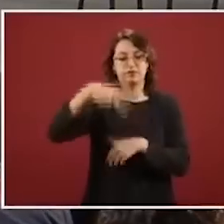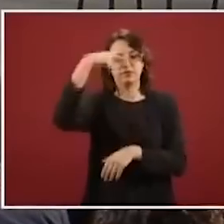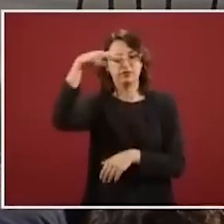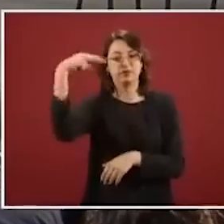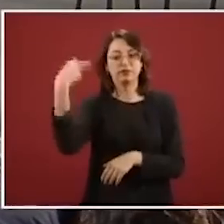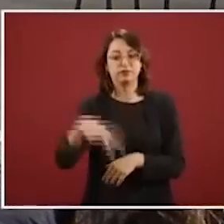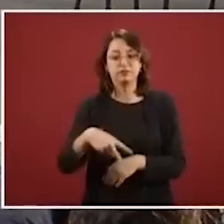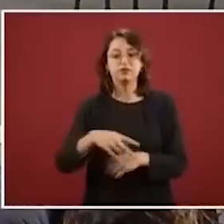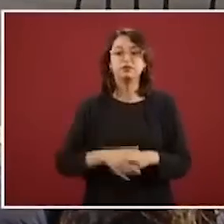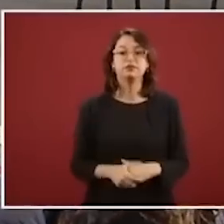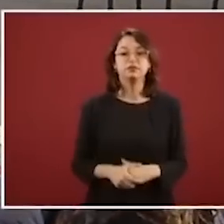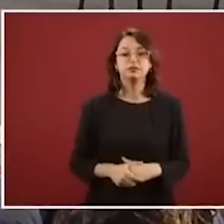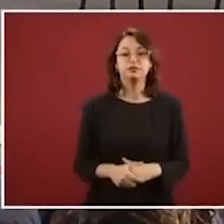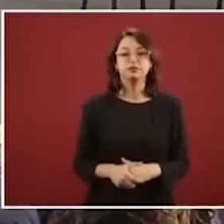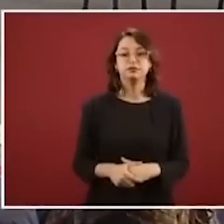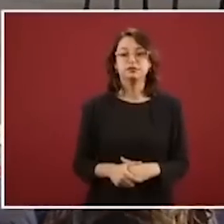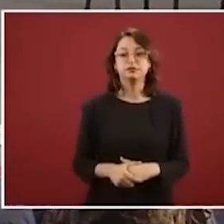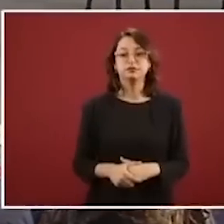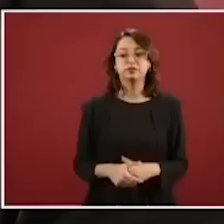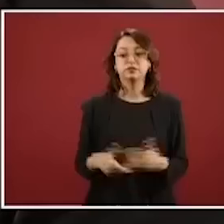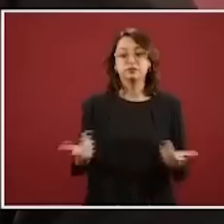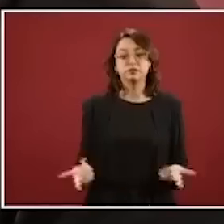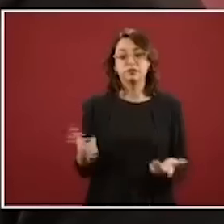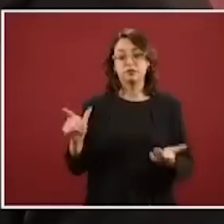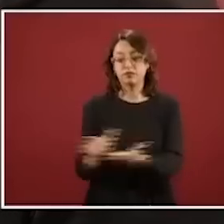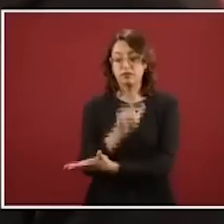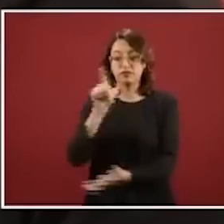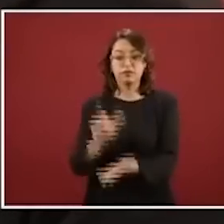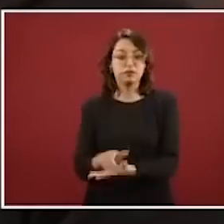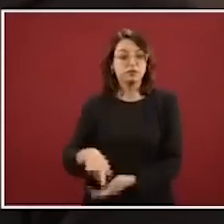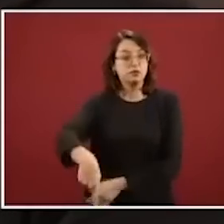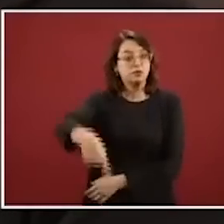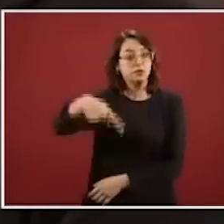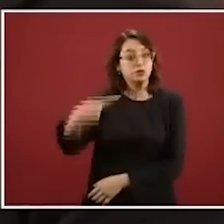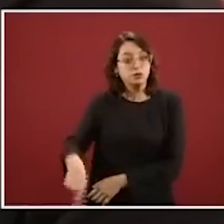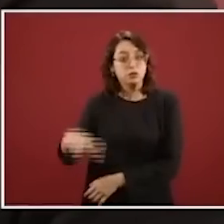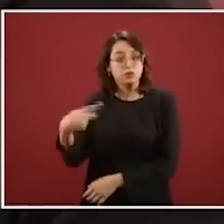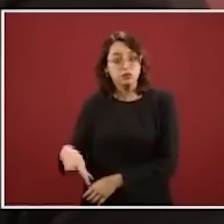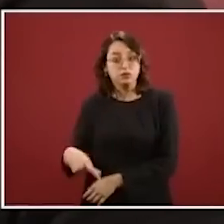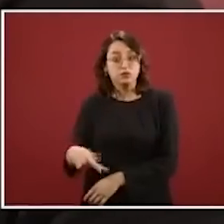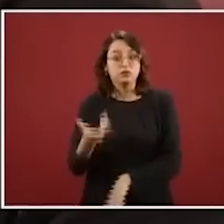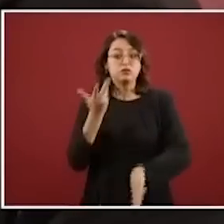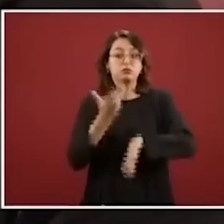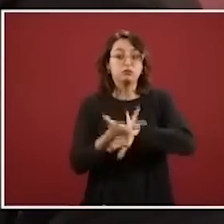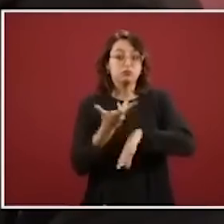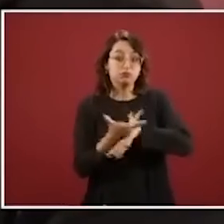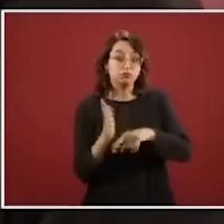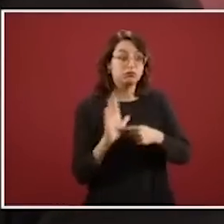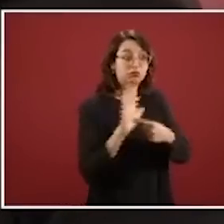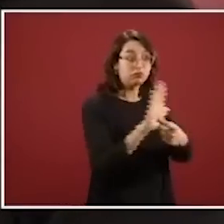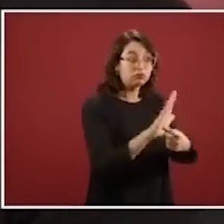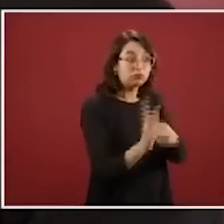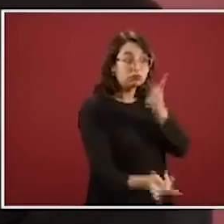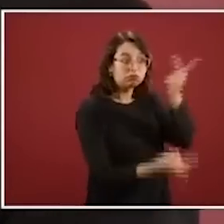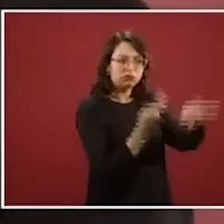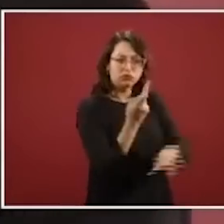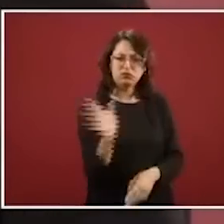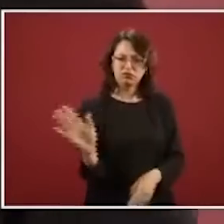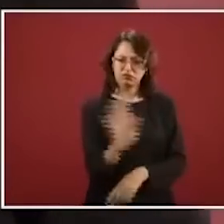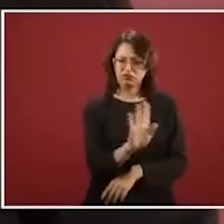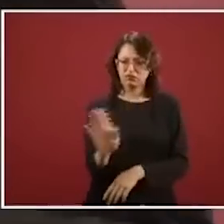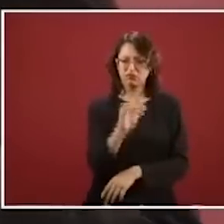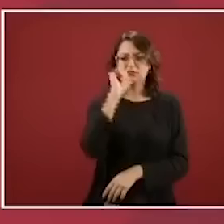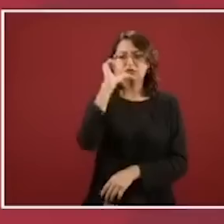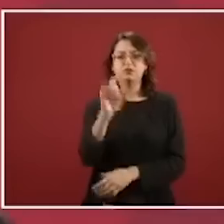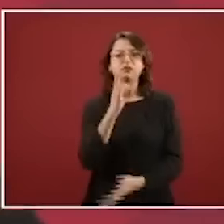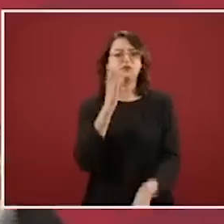Esa norma no se va a consultar a Estados Unidos, se le va por cortesía diplomática y porque finalmente, si